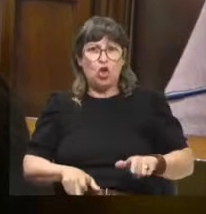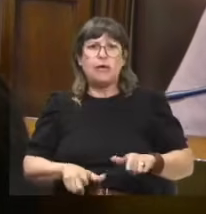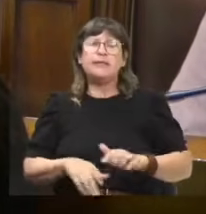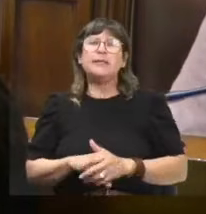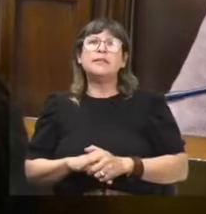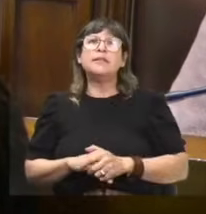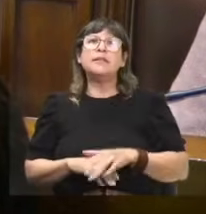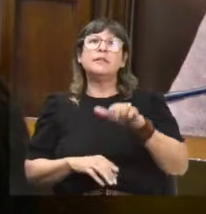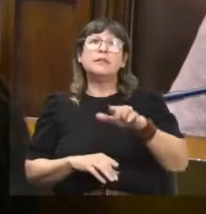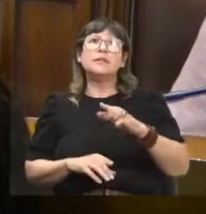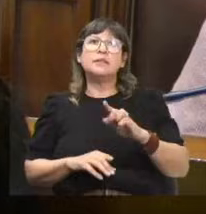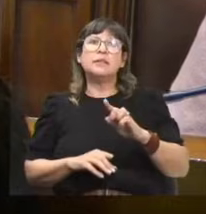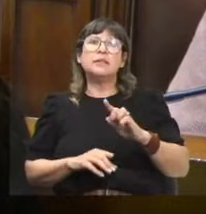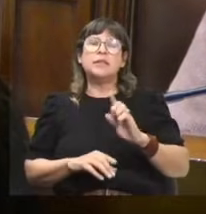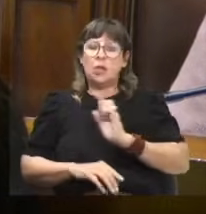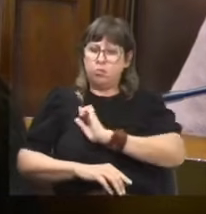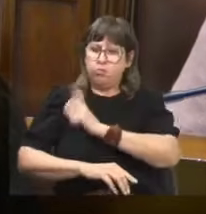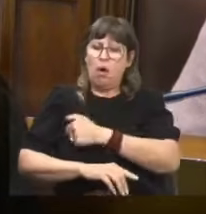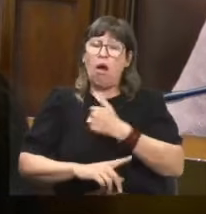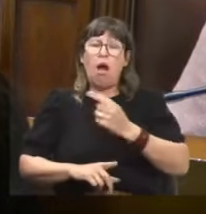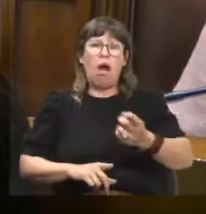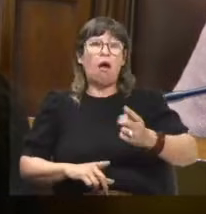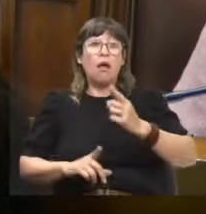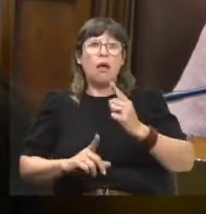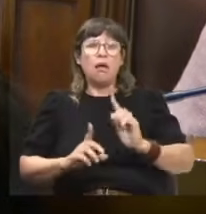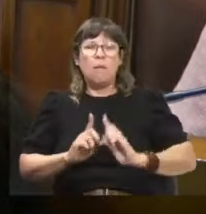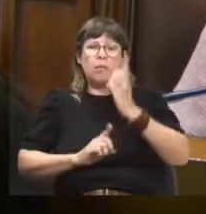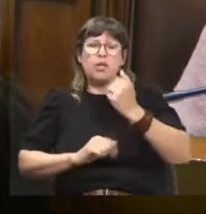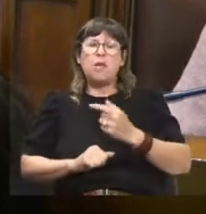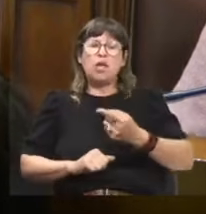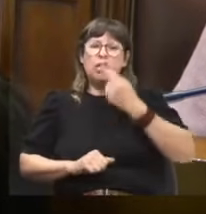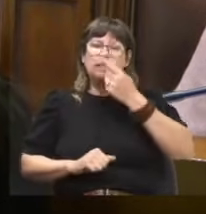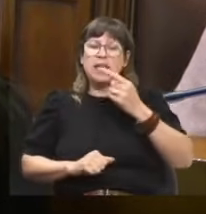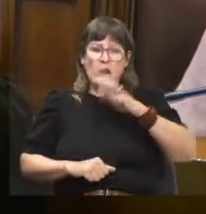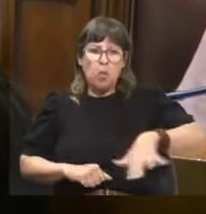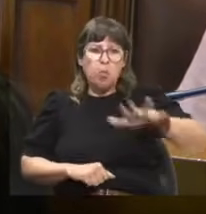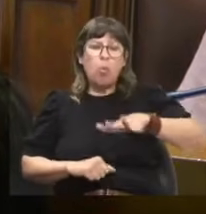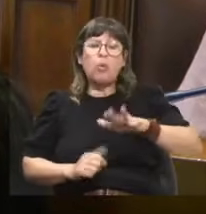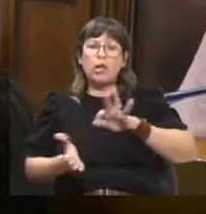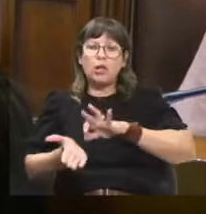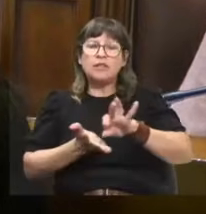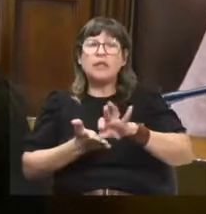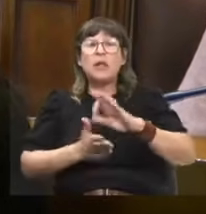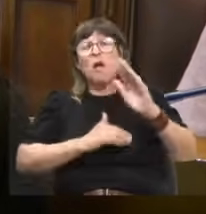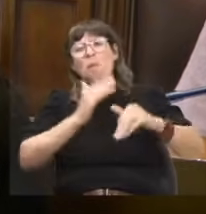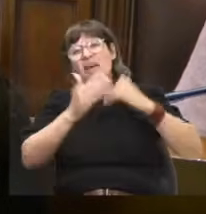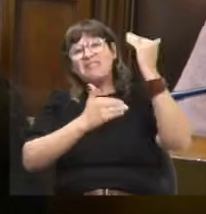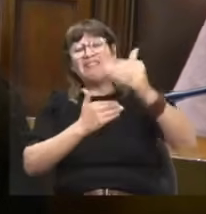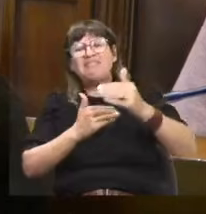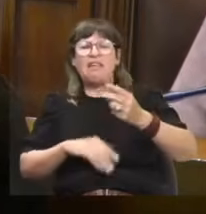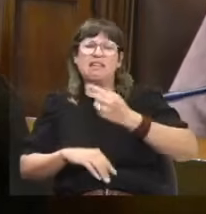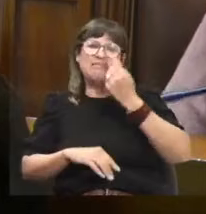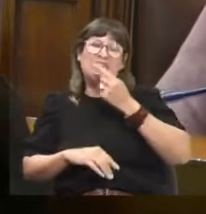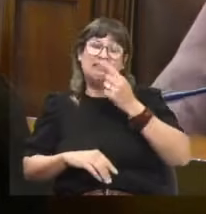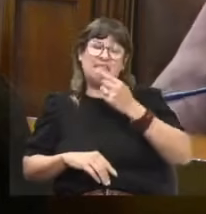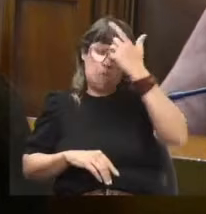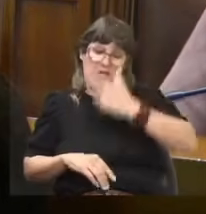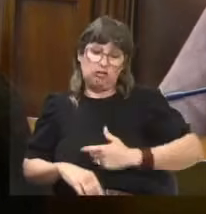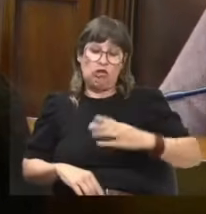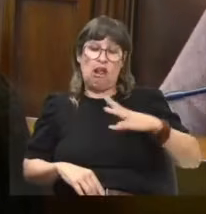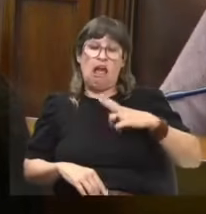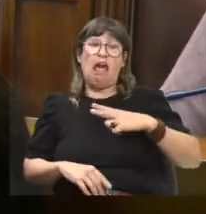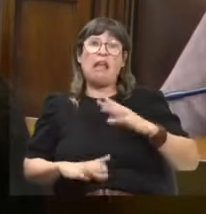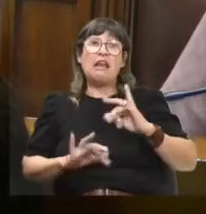y el ponderar el interés público y el servicio por sobre los intereses personales han quedado